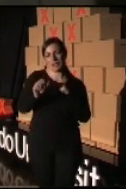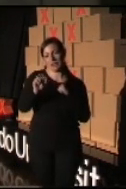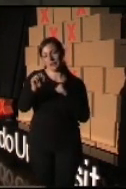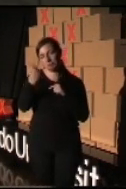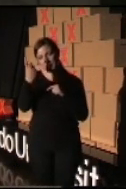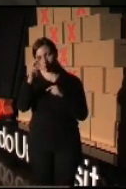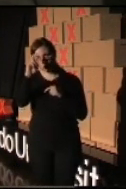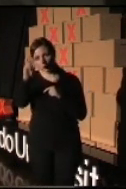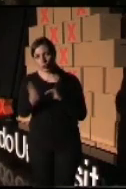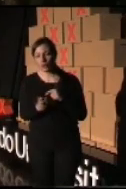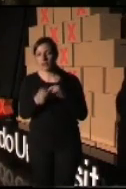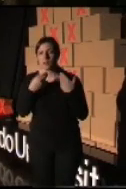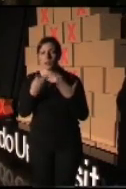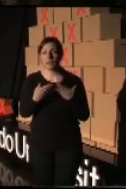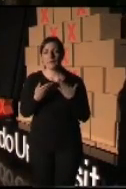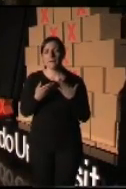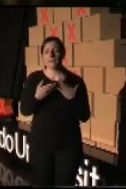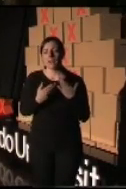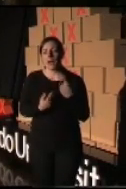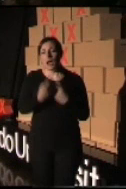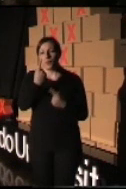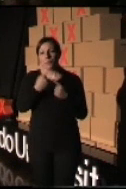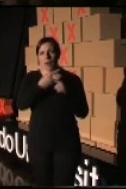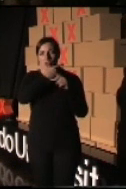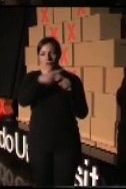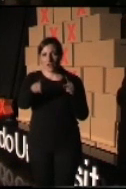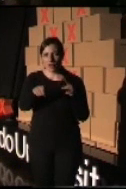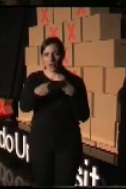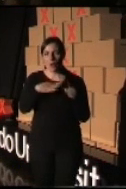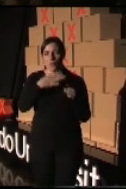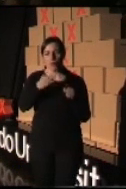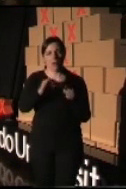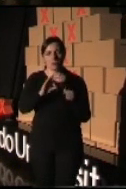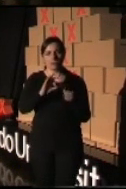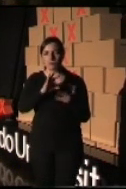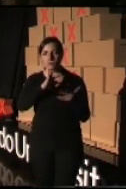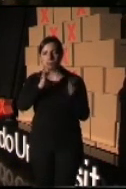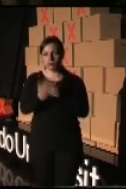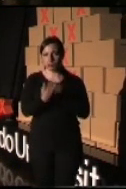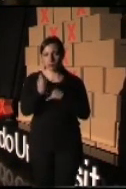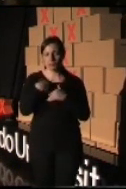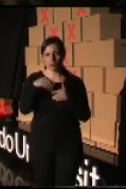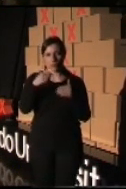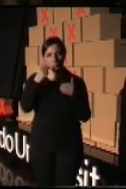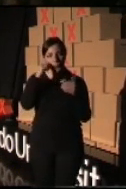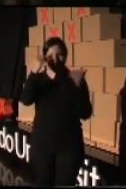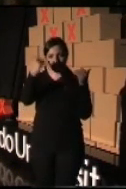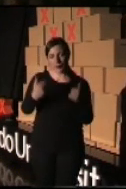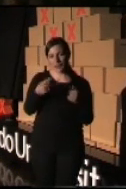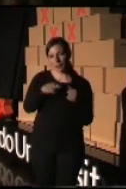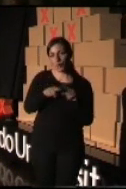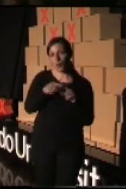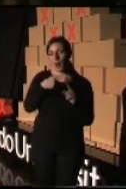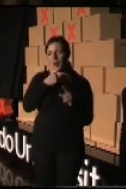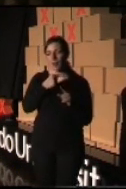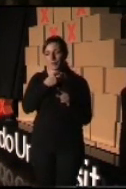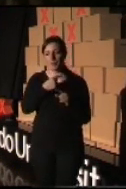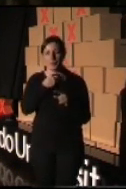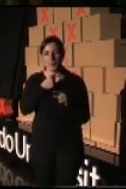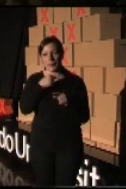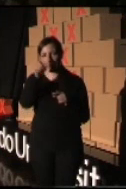que otras, y en algunas ocasiones una sola diferencia puede cambiar por completo el aspecto y hasta el sentido del humor de un individuo,